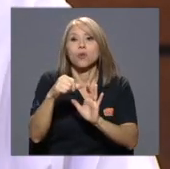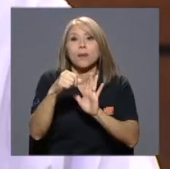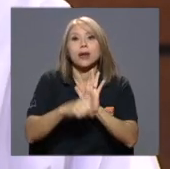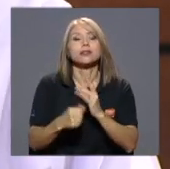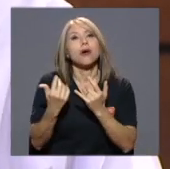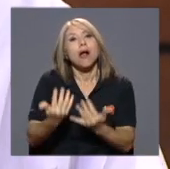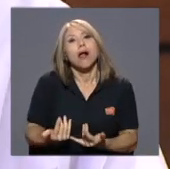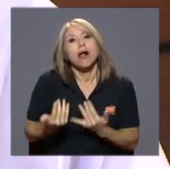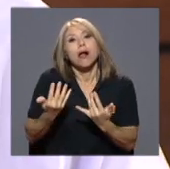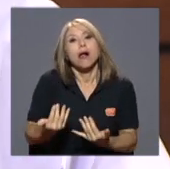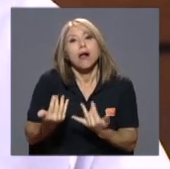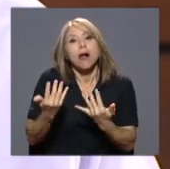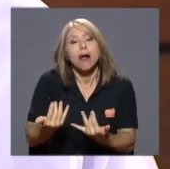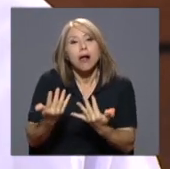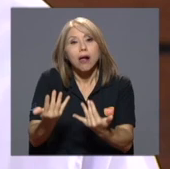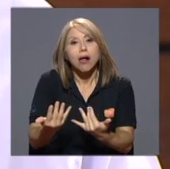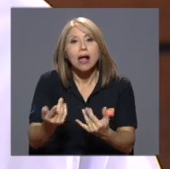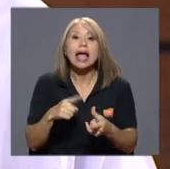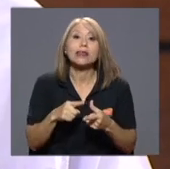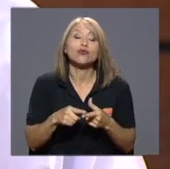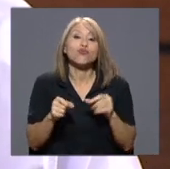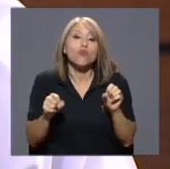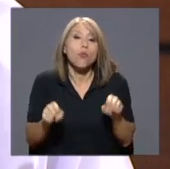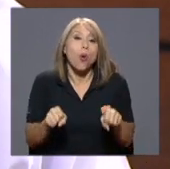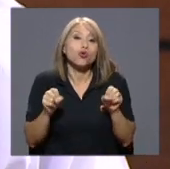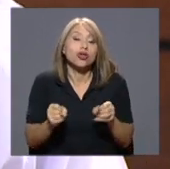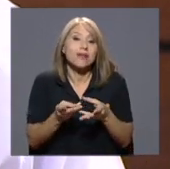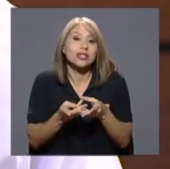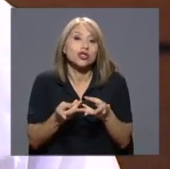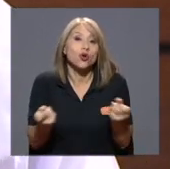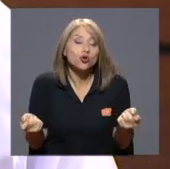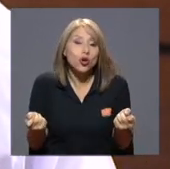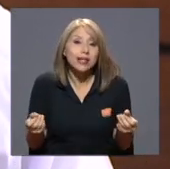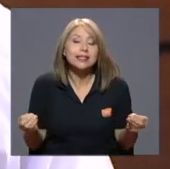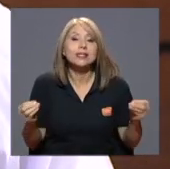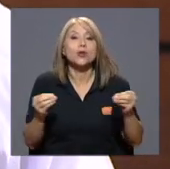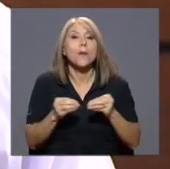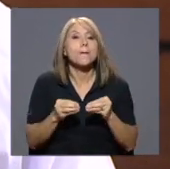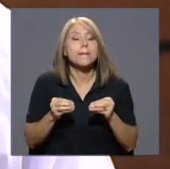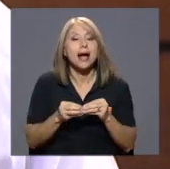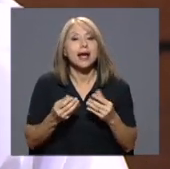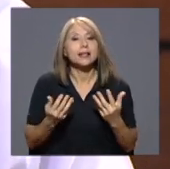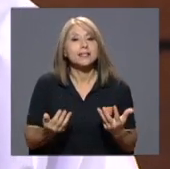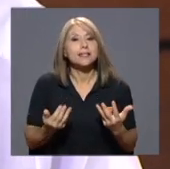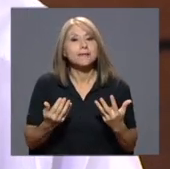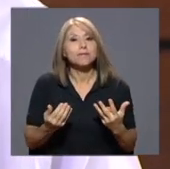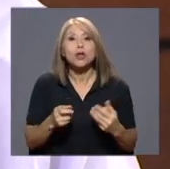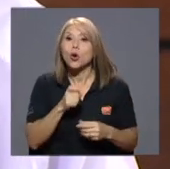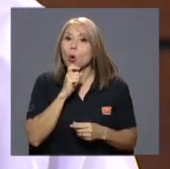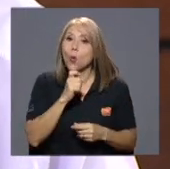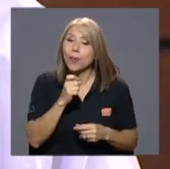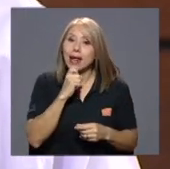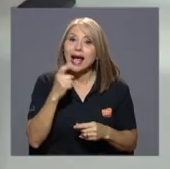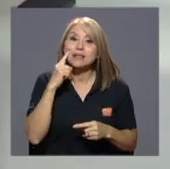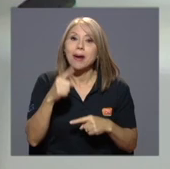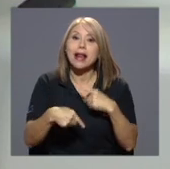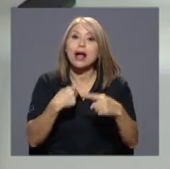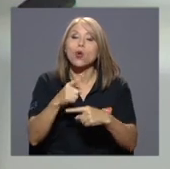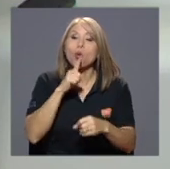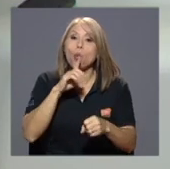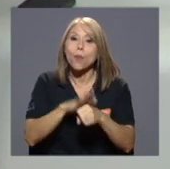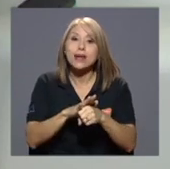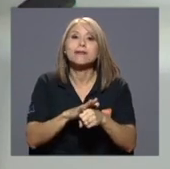entre guiones que las posibles soluciones son verdaderamente más complejas de cumplir, ¿verdad? Sin duda. Y